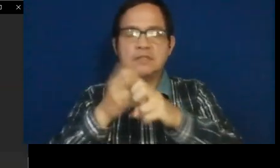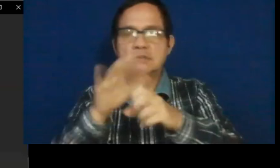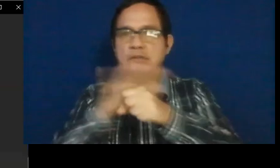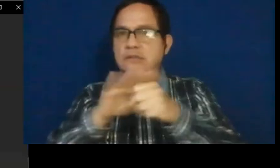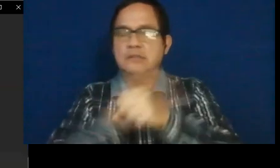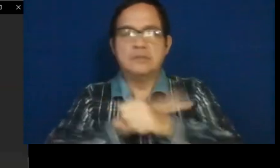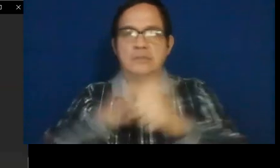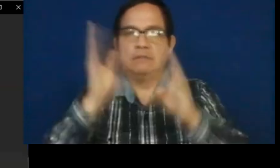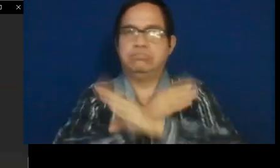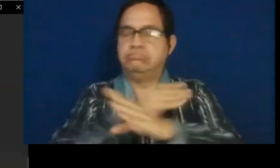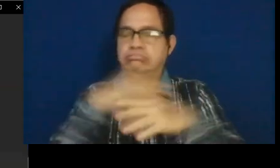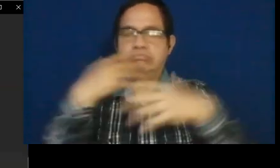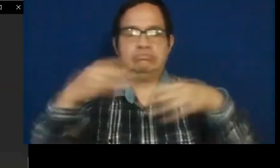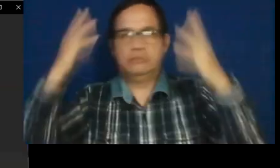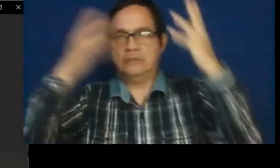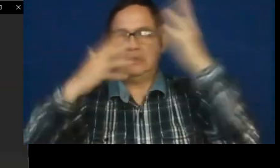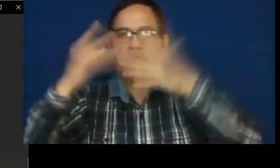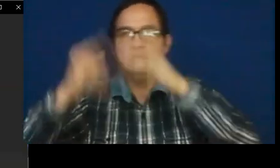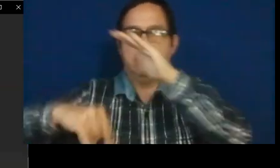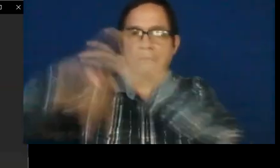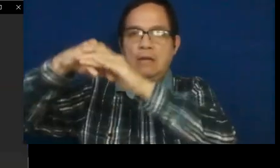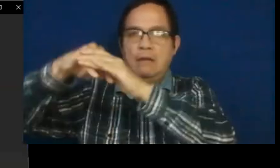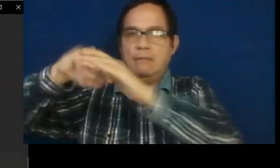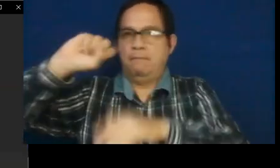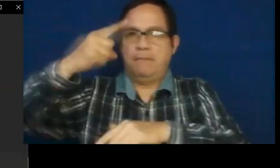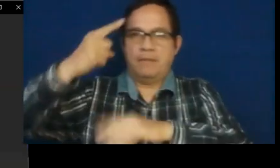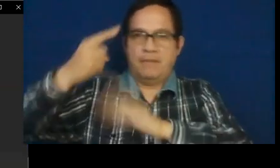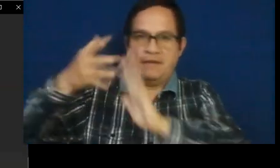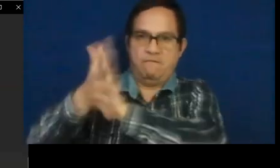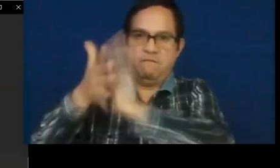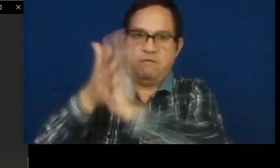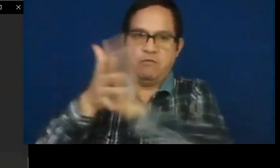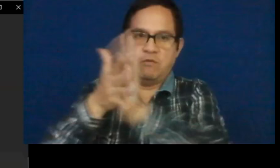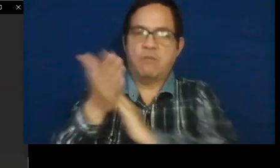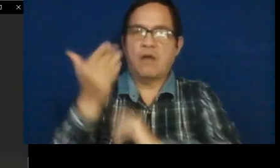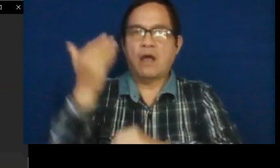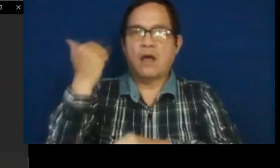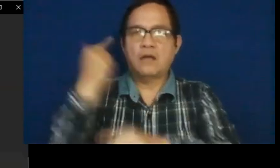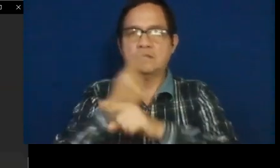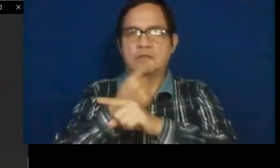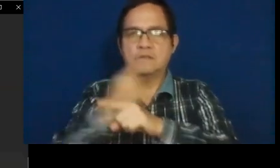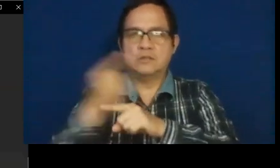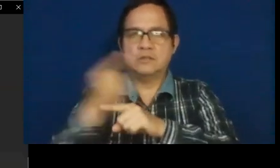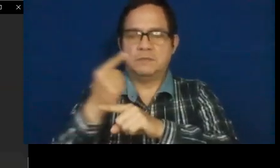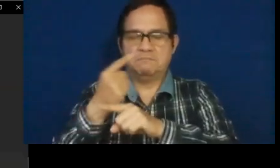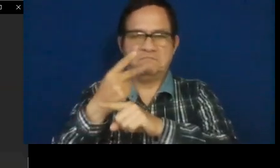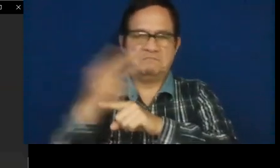situación especial para la entrega del primer informe que desarrollamos hace unos